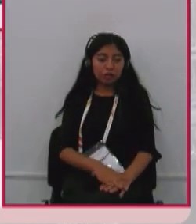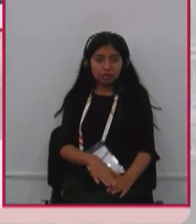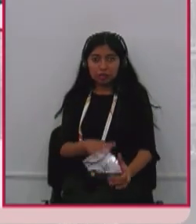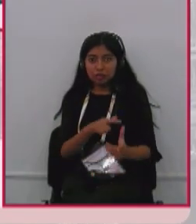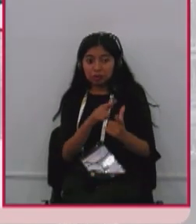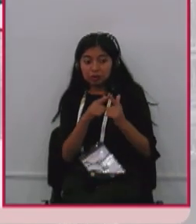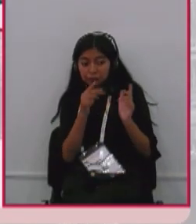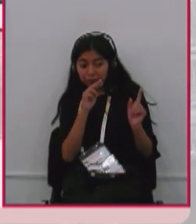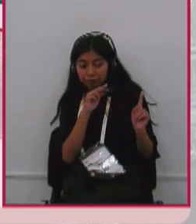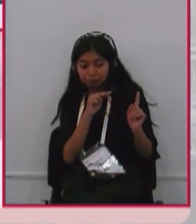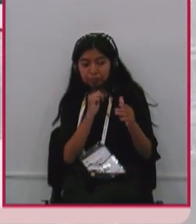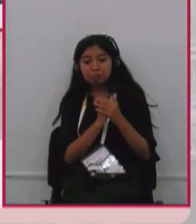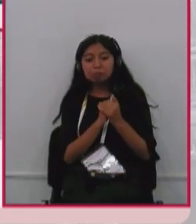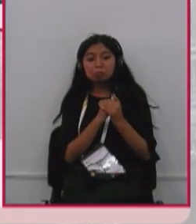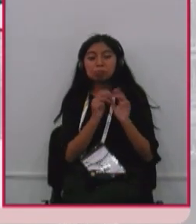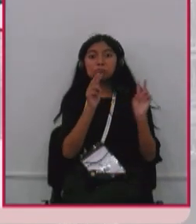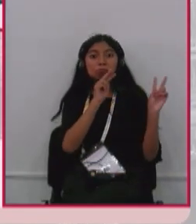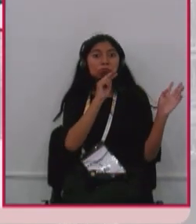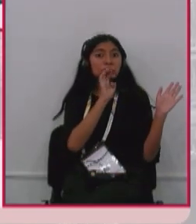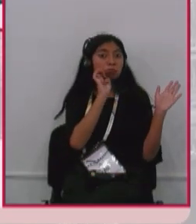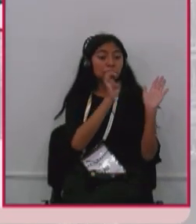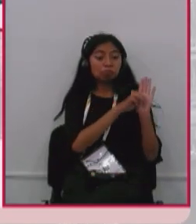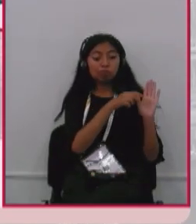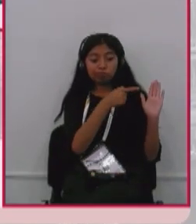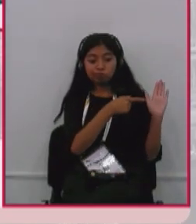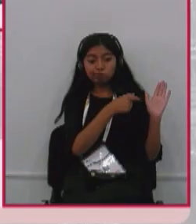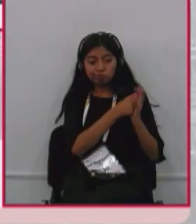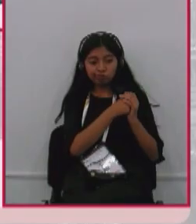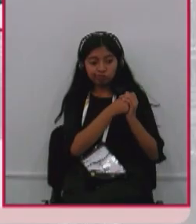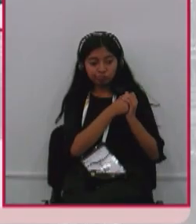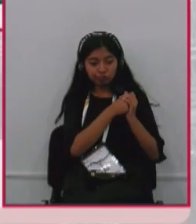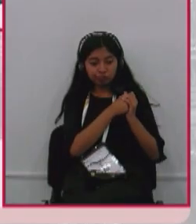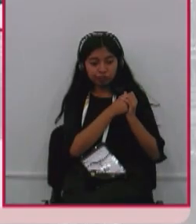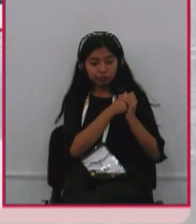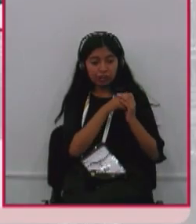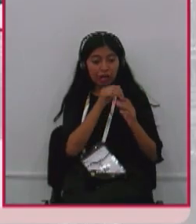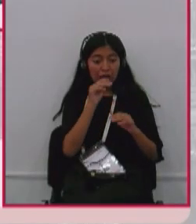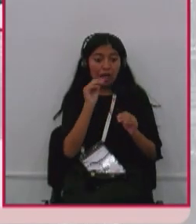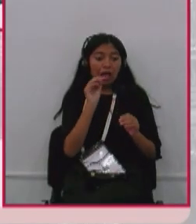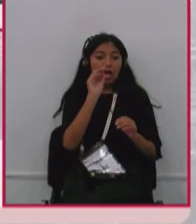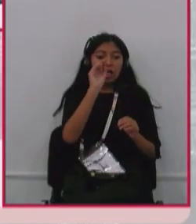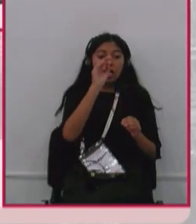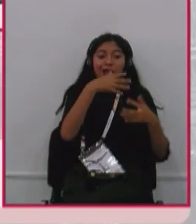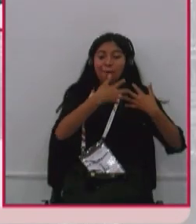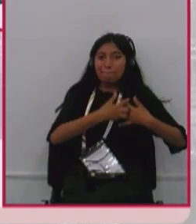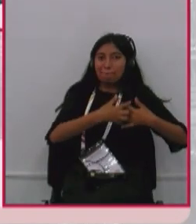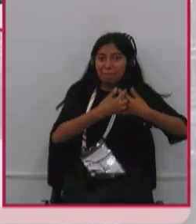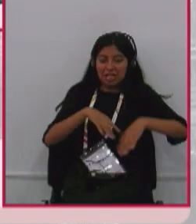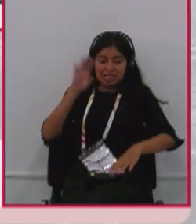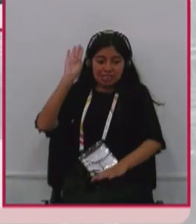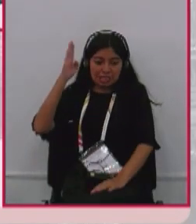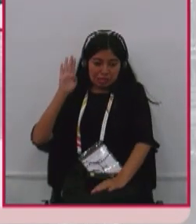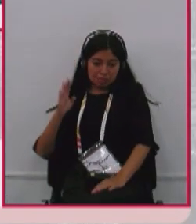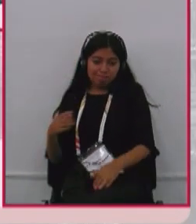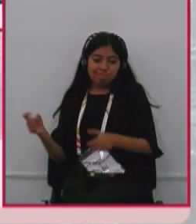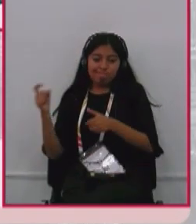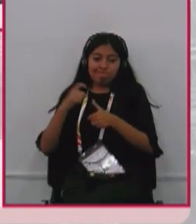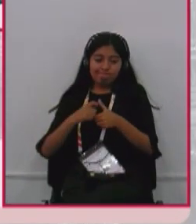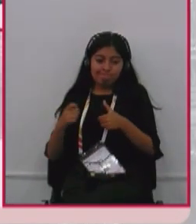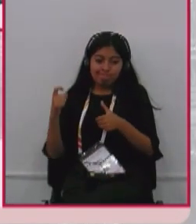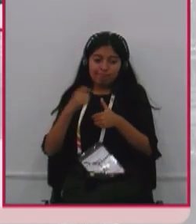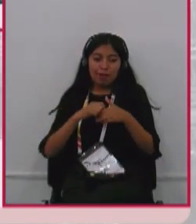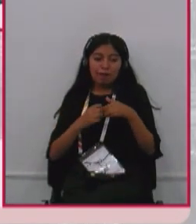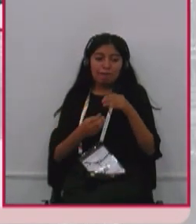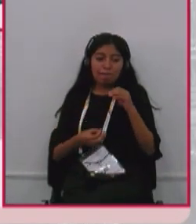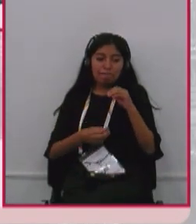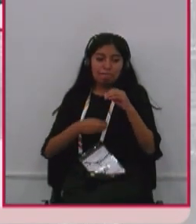tenemos, por ejemplo, el caso de Aerocopper en Brasil. Ellos necesitaban poder aumentar tratamiento para seguir manteniendo